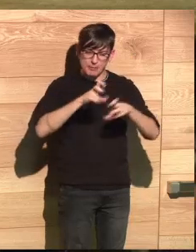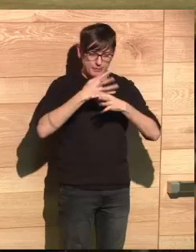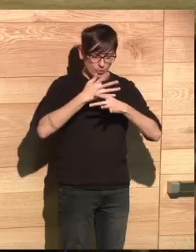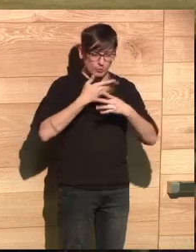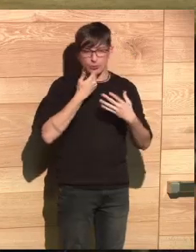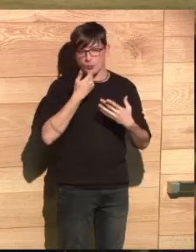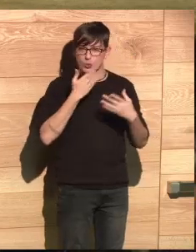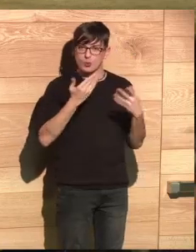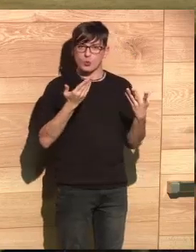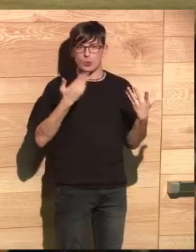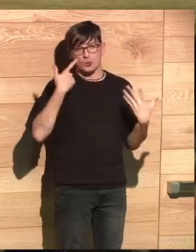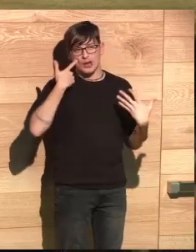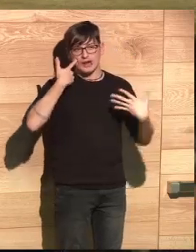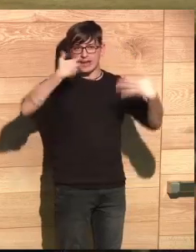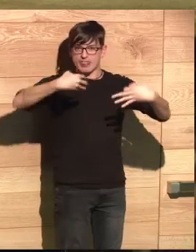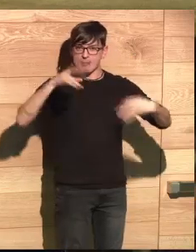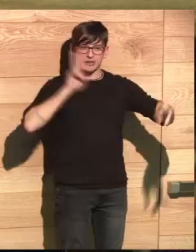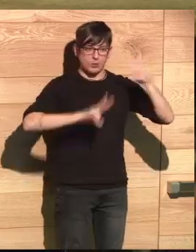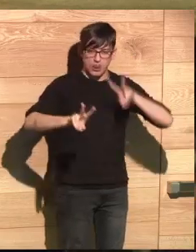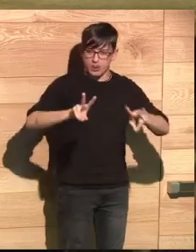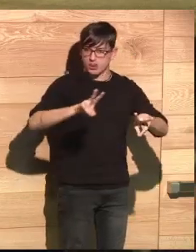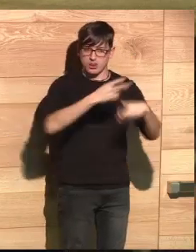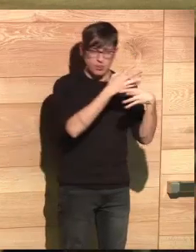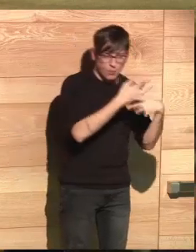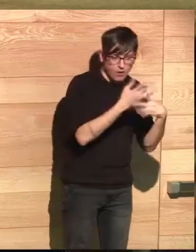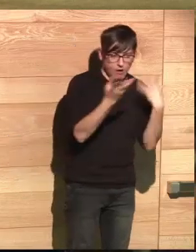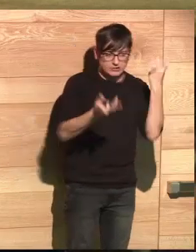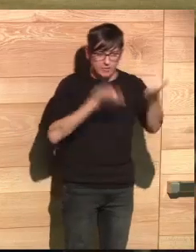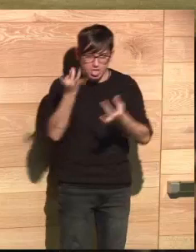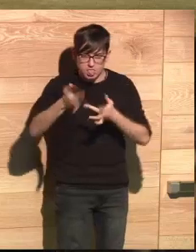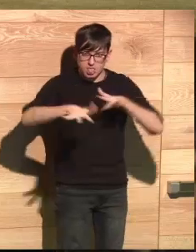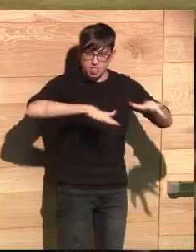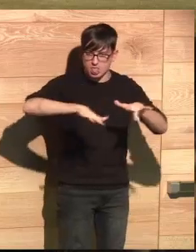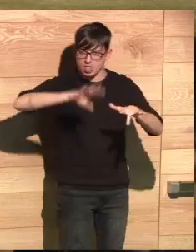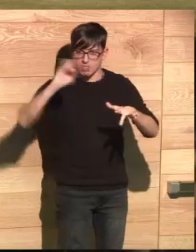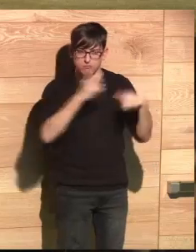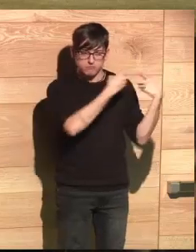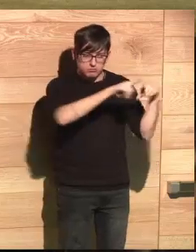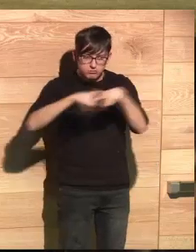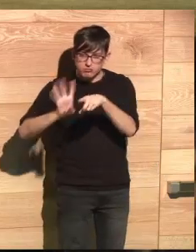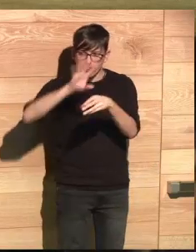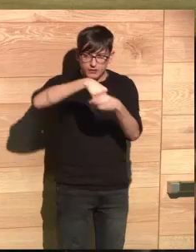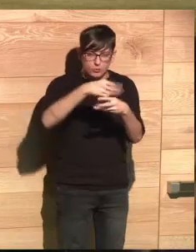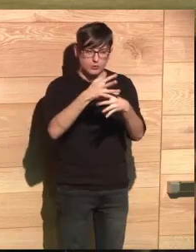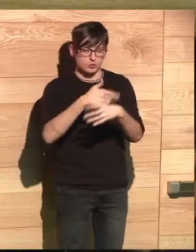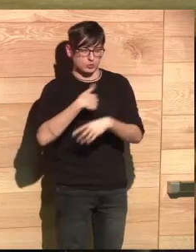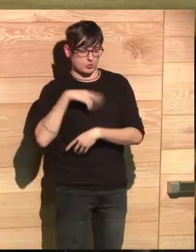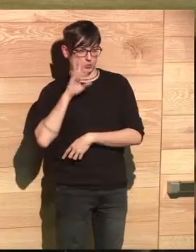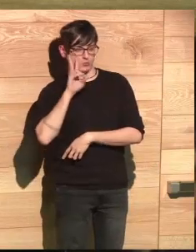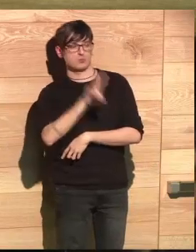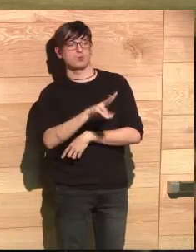sea, una realidad virtual con juegos y con actividades de las más distintas. Yo veo eso como